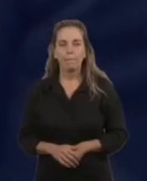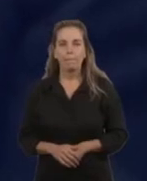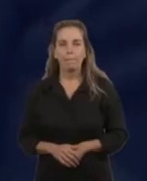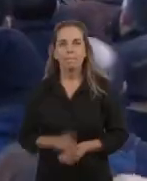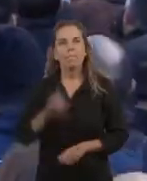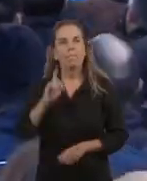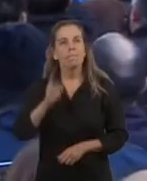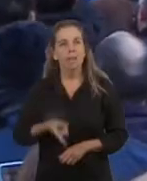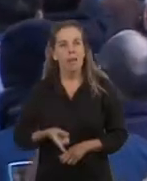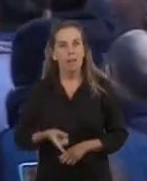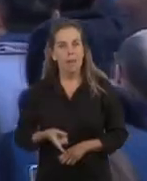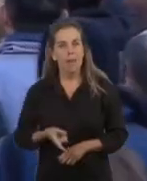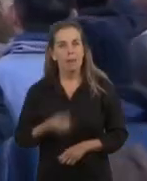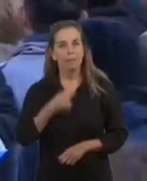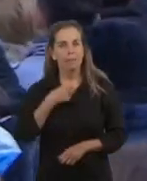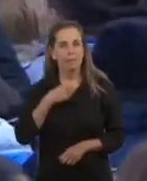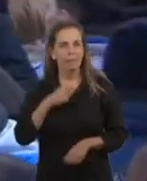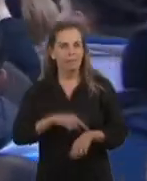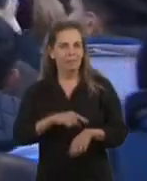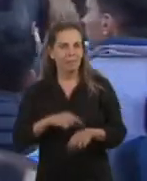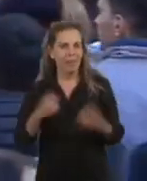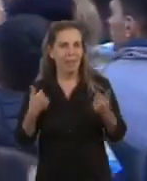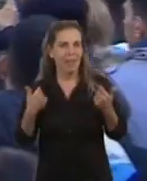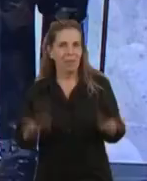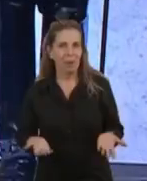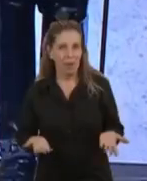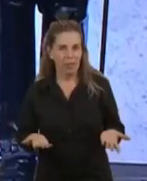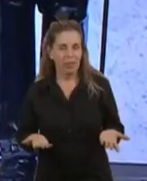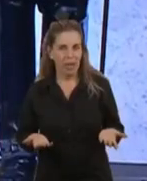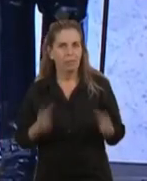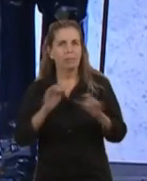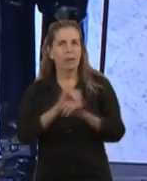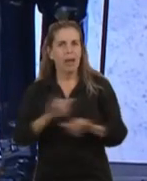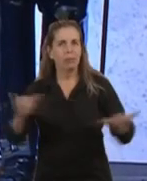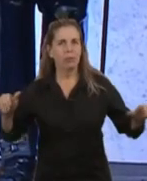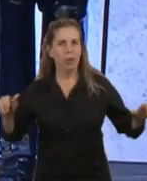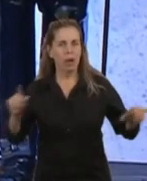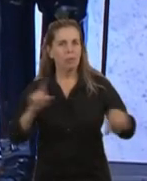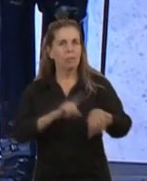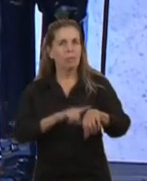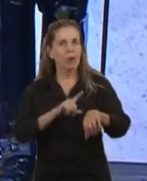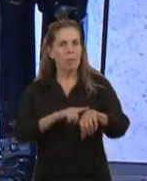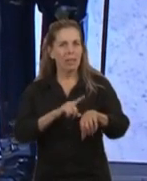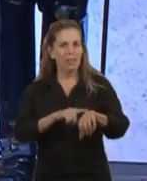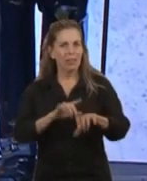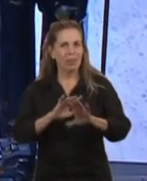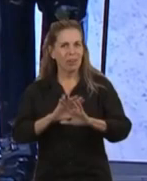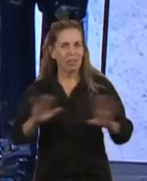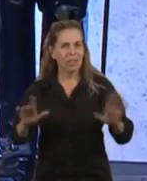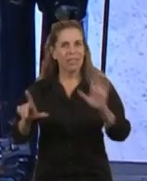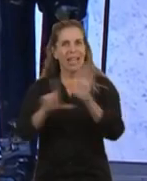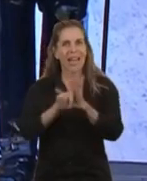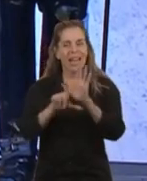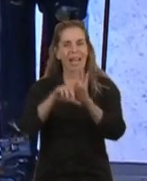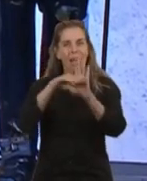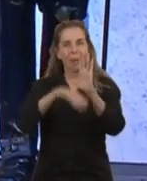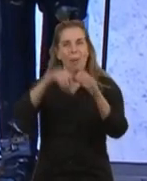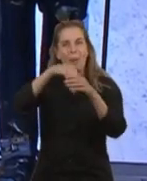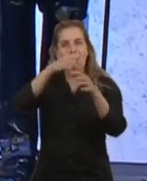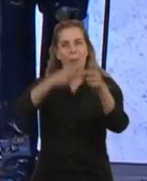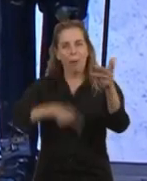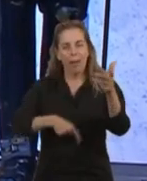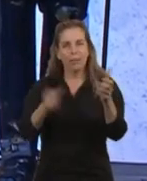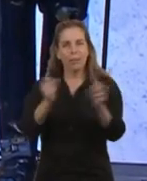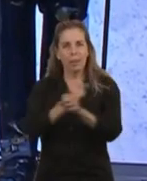También quiero aprovechar esta ocasión para anunciar que una vez que estén aprobadas la Ley Bases y el paquete fiscal,